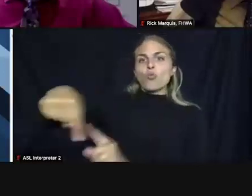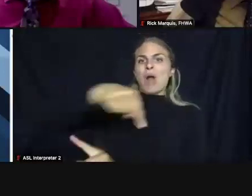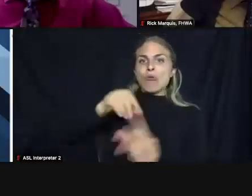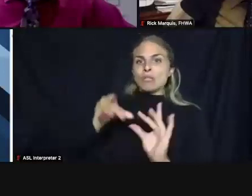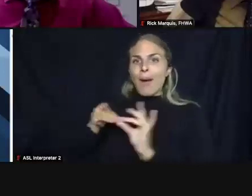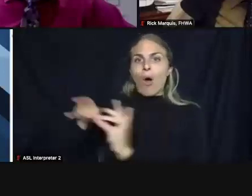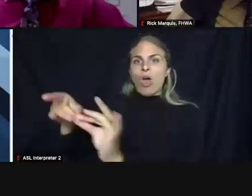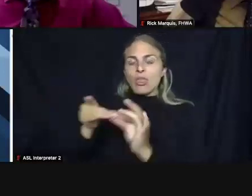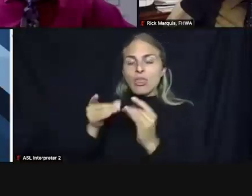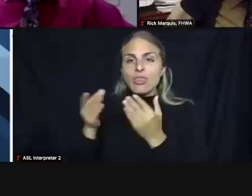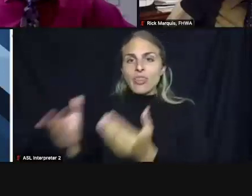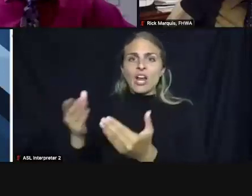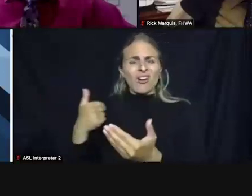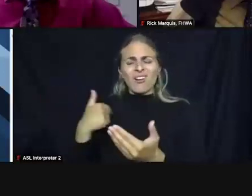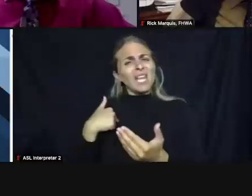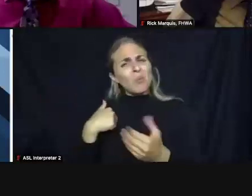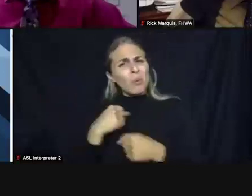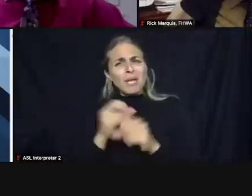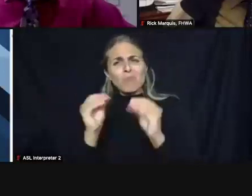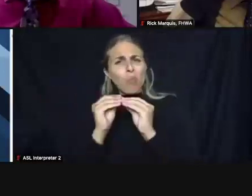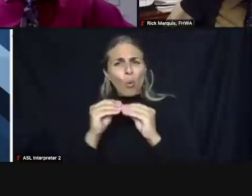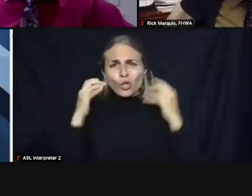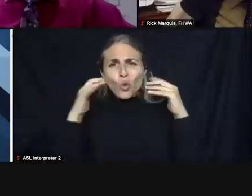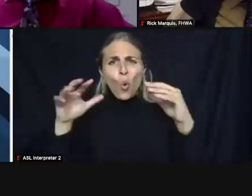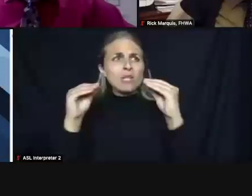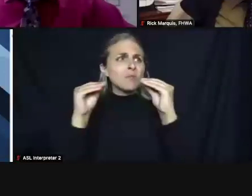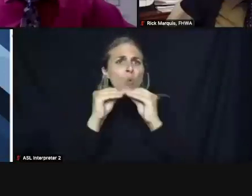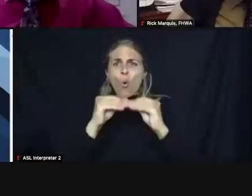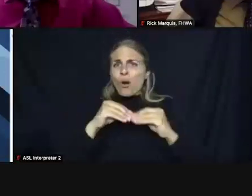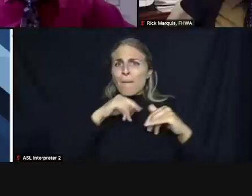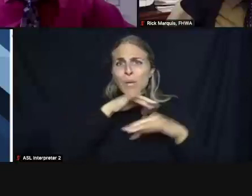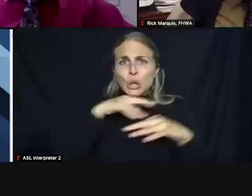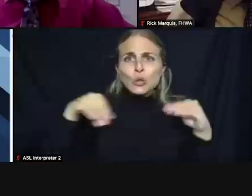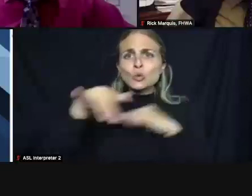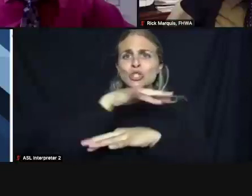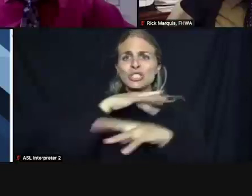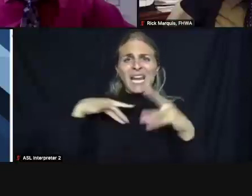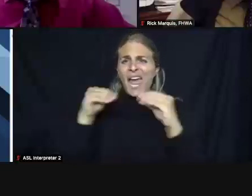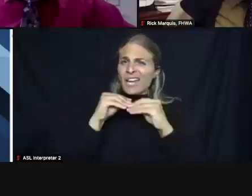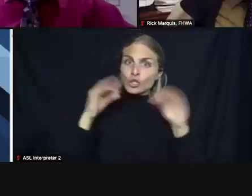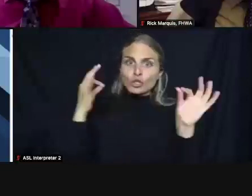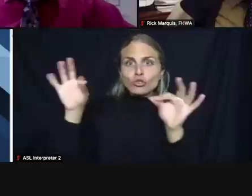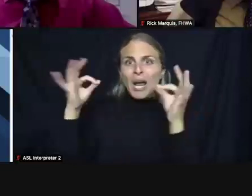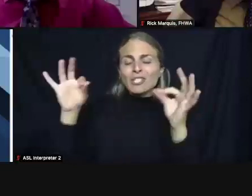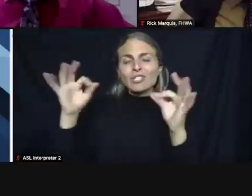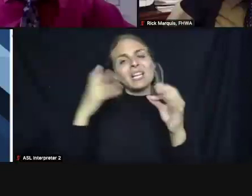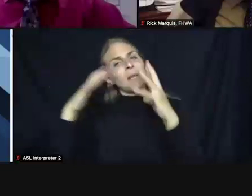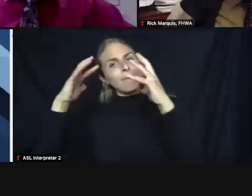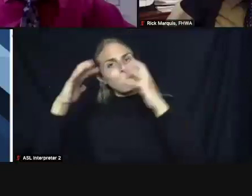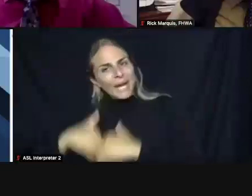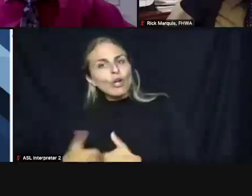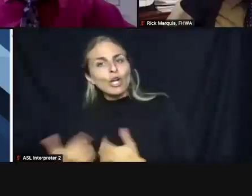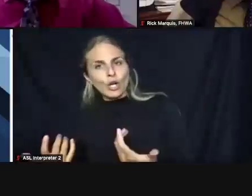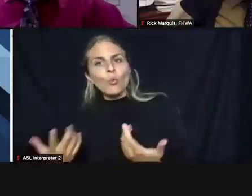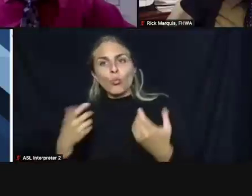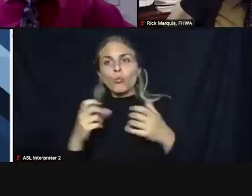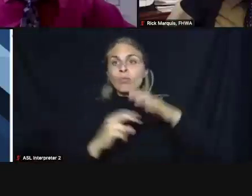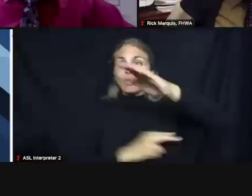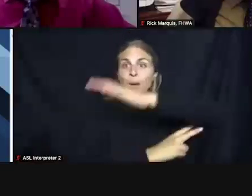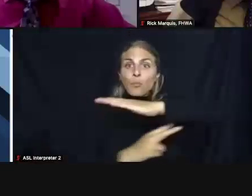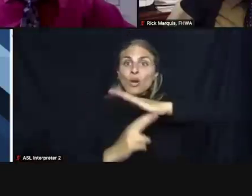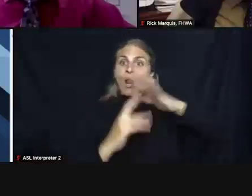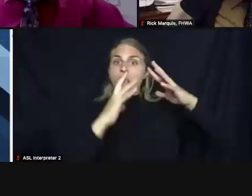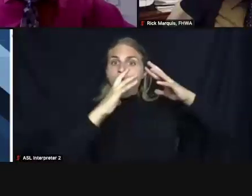ahora diciendo que va a haber una rotonda, va a haber más contaminación, más otros